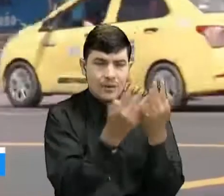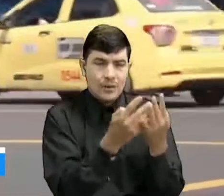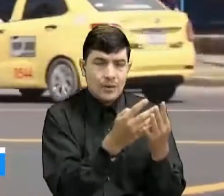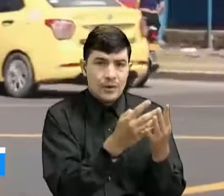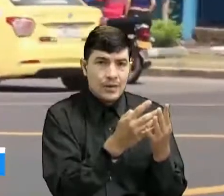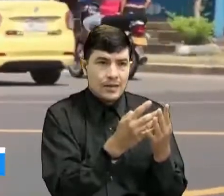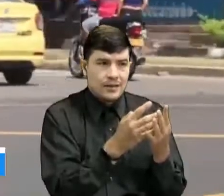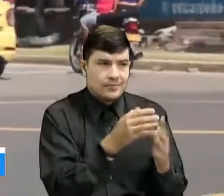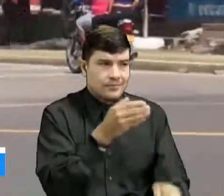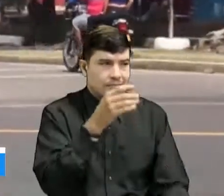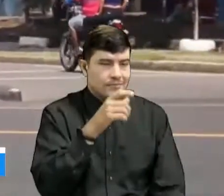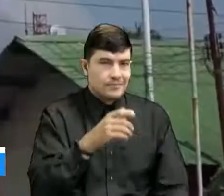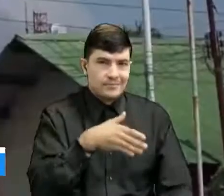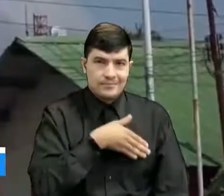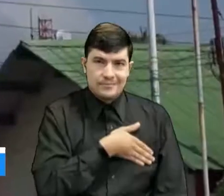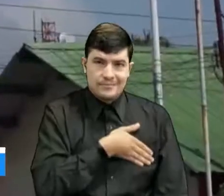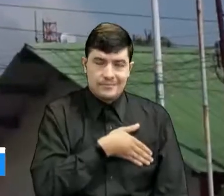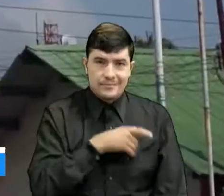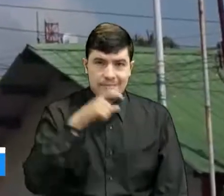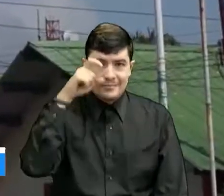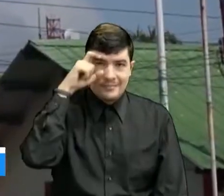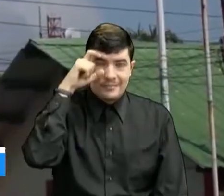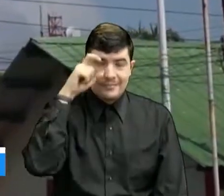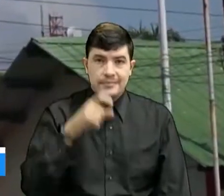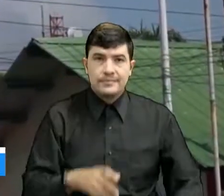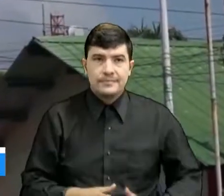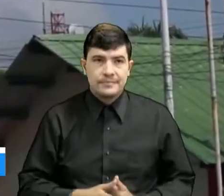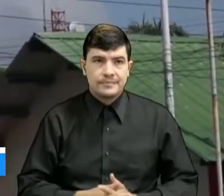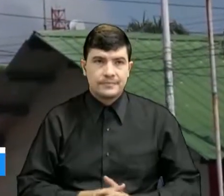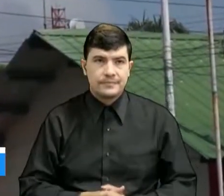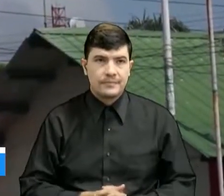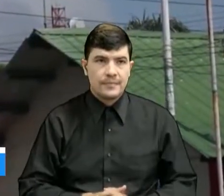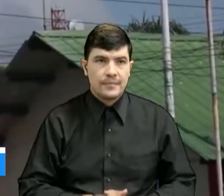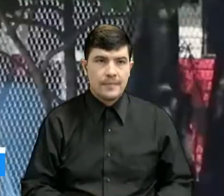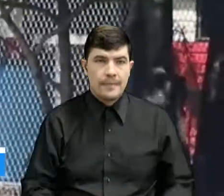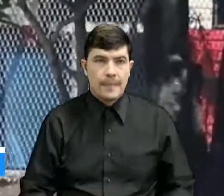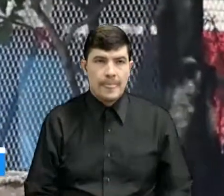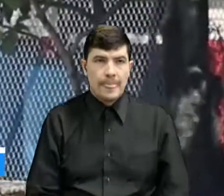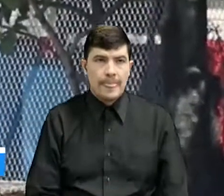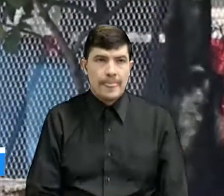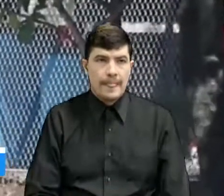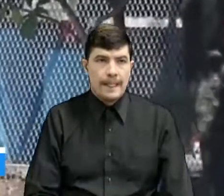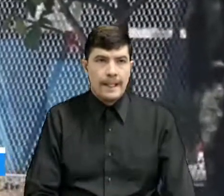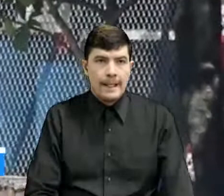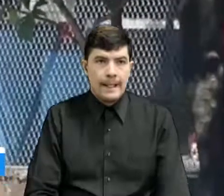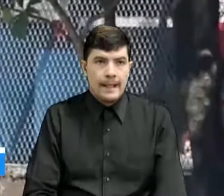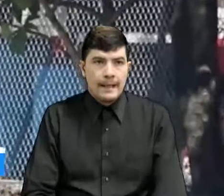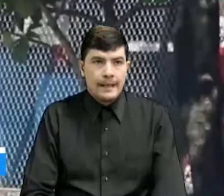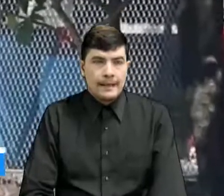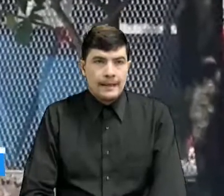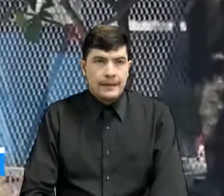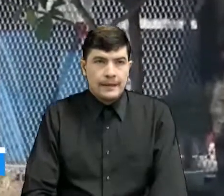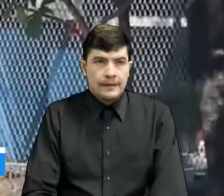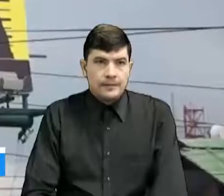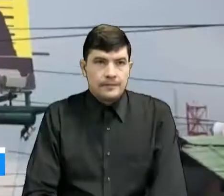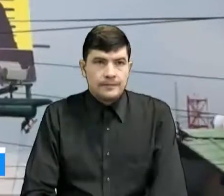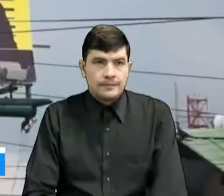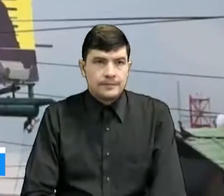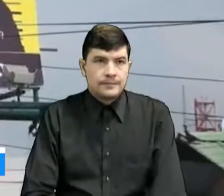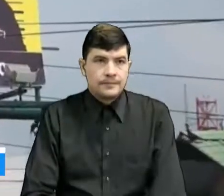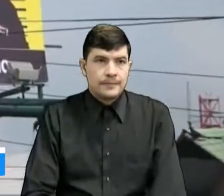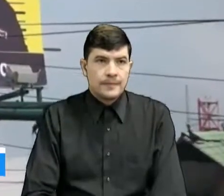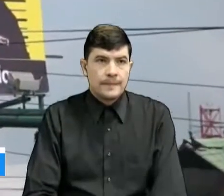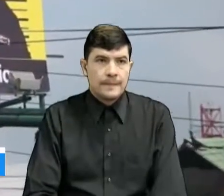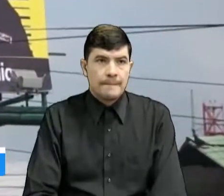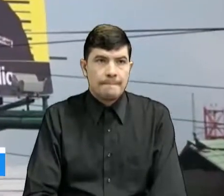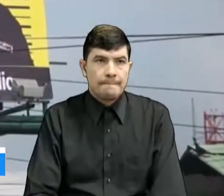barrancabermeja amanecieron con una valla en las instalaciones de la subdirectiva de la unión sindical obrera usó esta vez hace alusión al